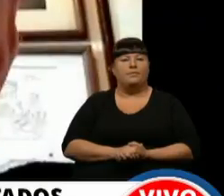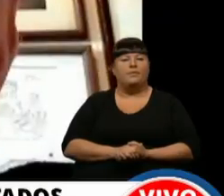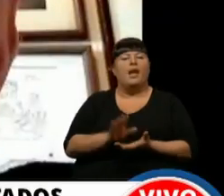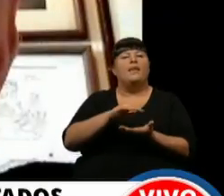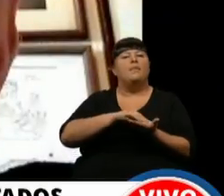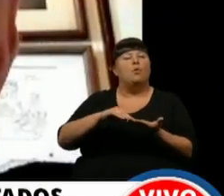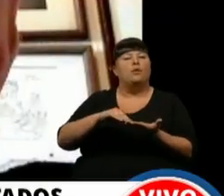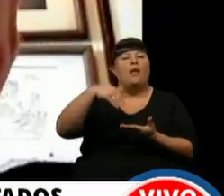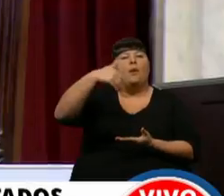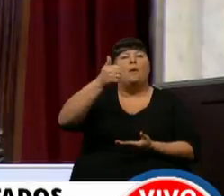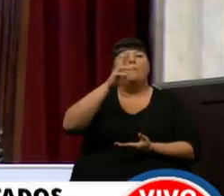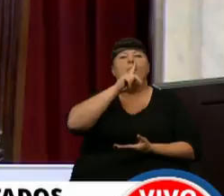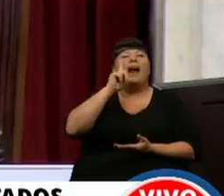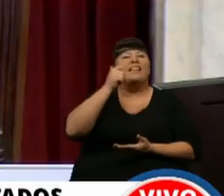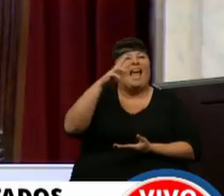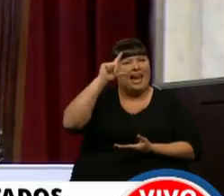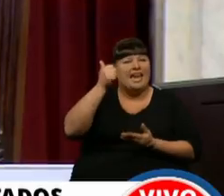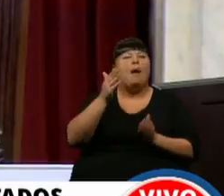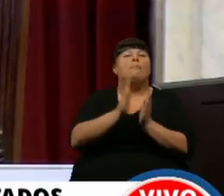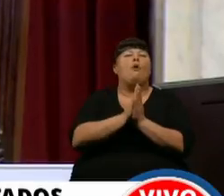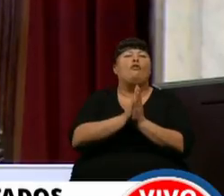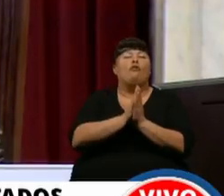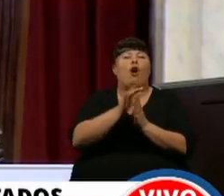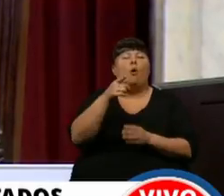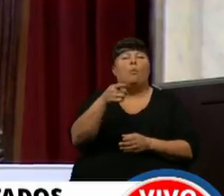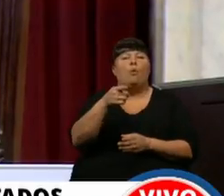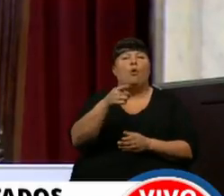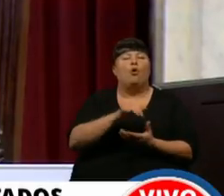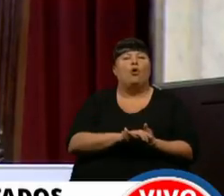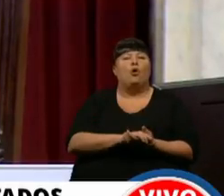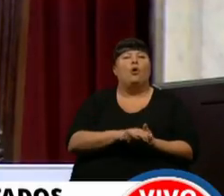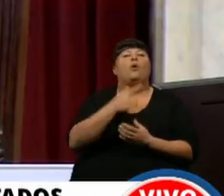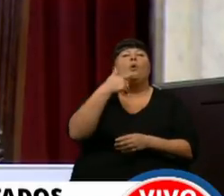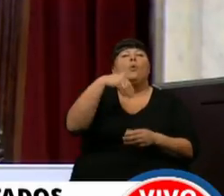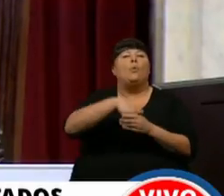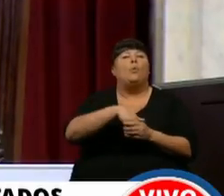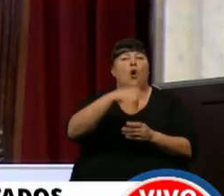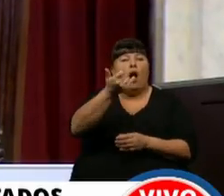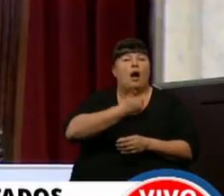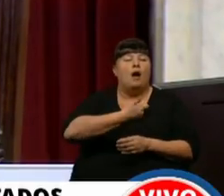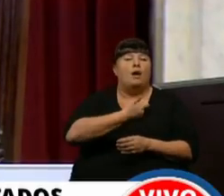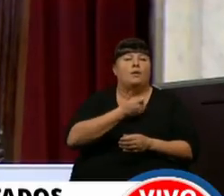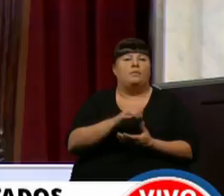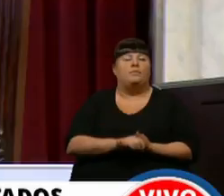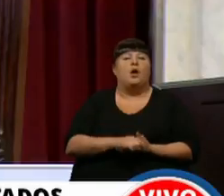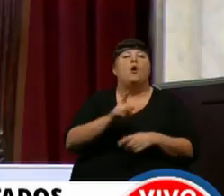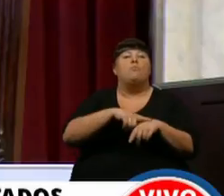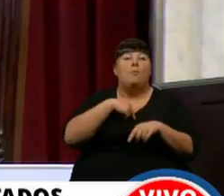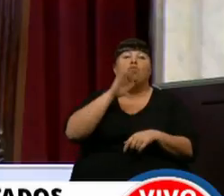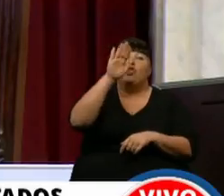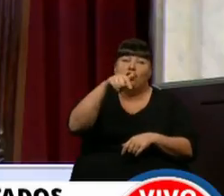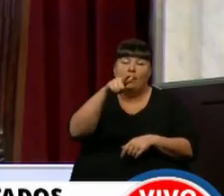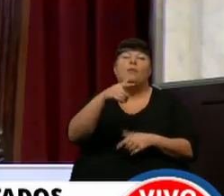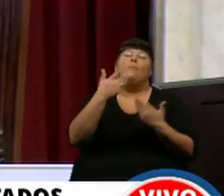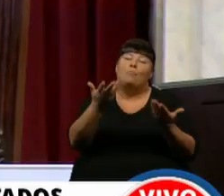diputado martearena le pido por favor que haga uso de su voto cuando alumna tivo